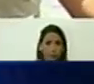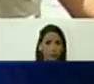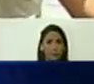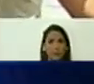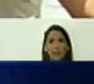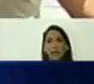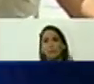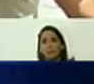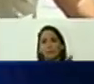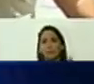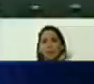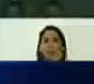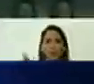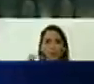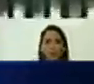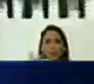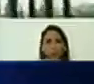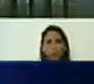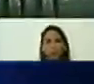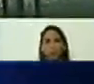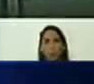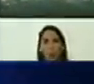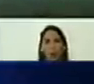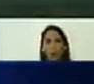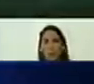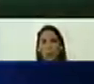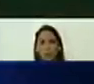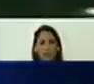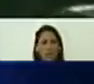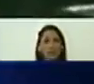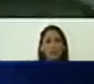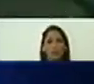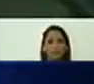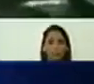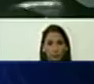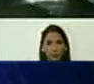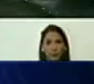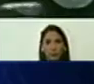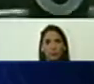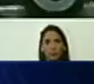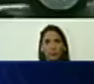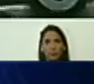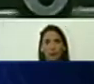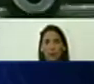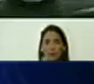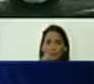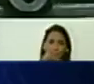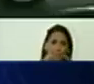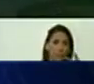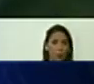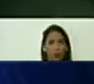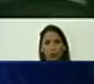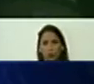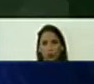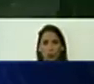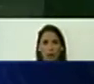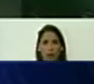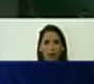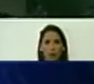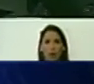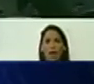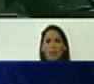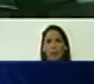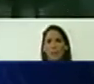la República a través de los cuerpos de policía. Esa es parte de las estrategias que hemos aplicado ante este